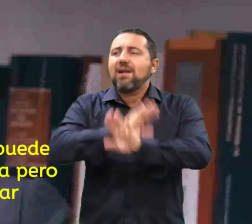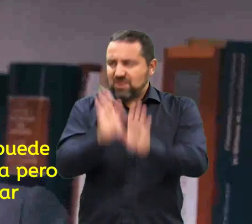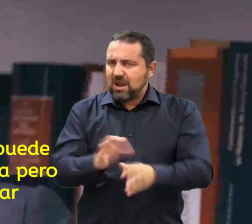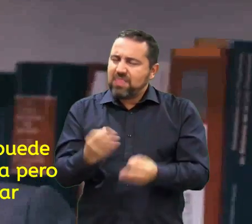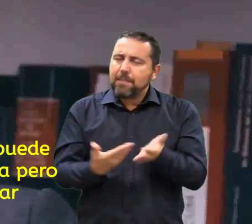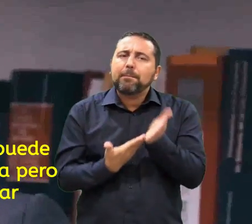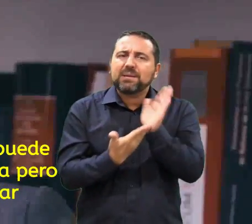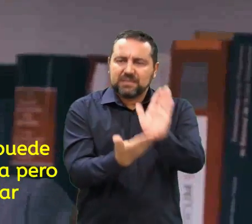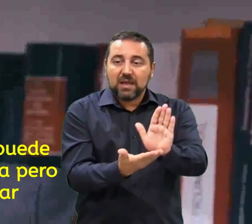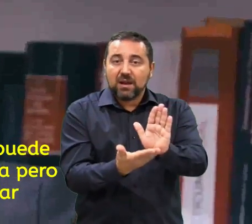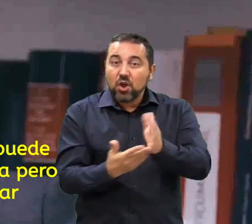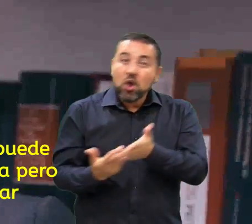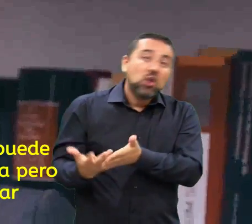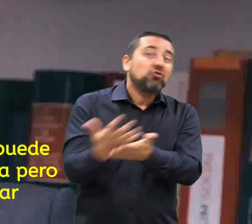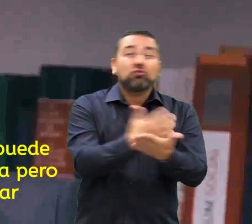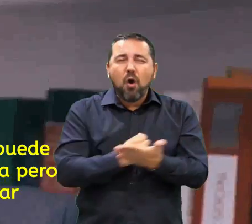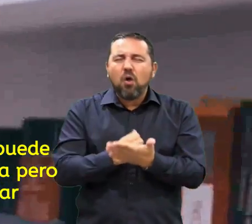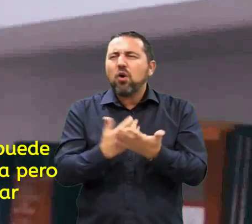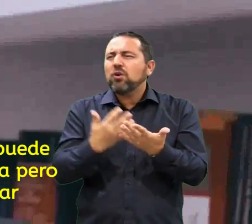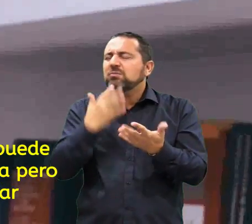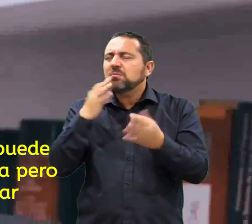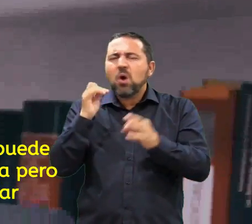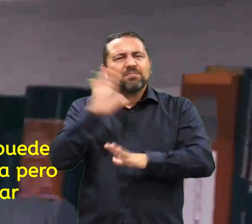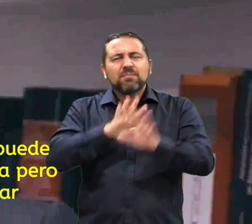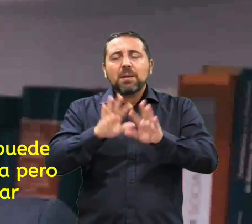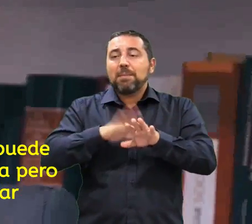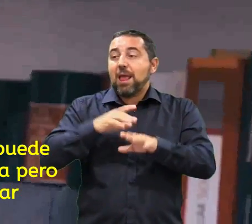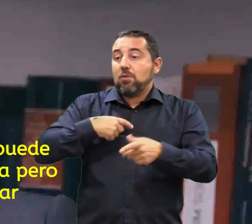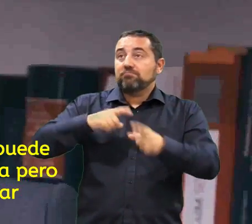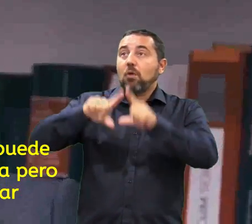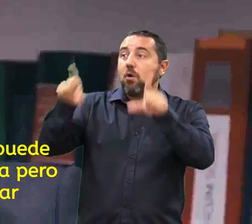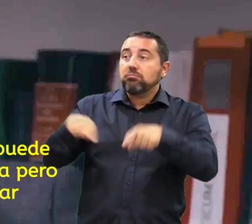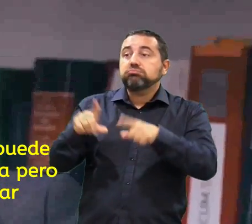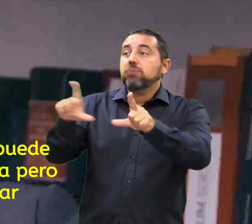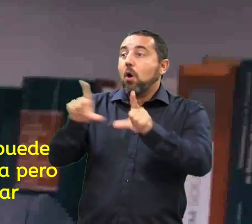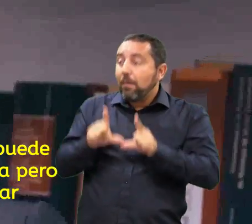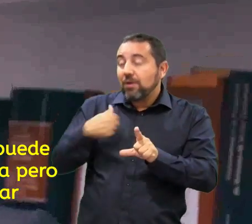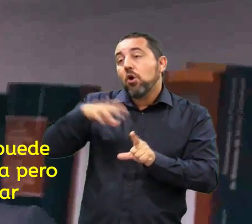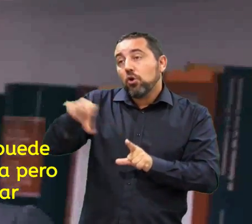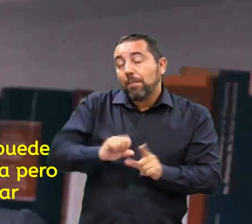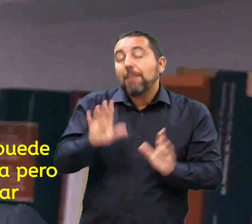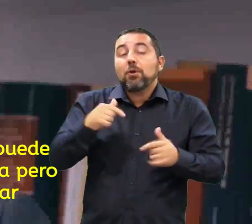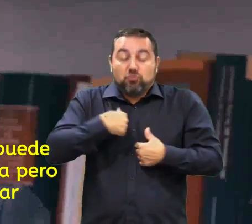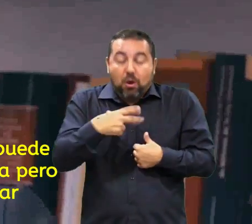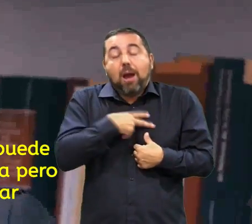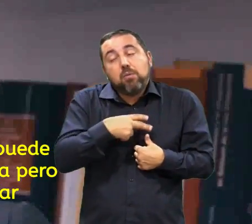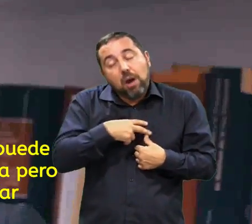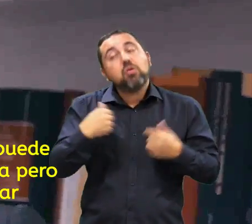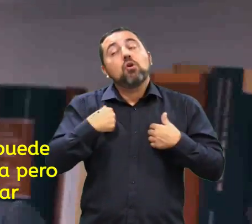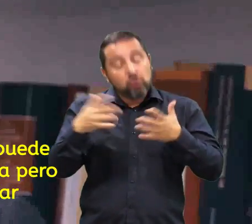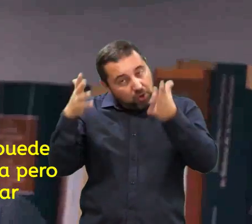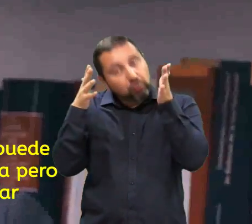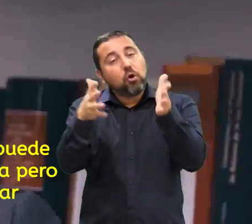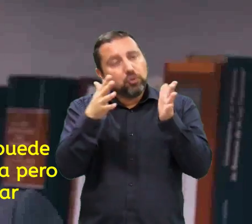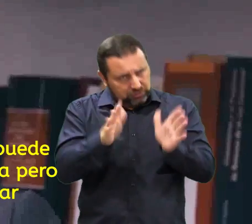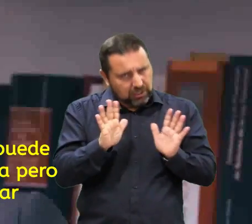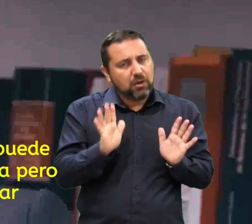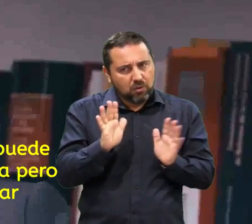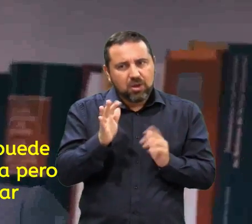hay que presentarlo a liquidar. Todo esto, pues, puede ser un cierto engorro en el momento de comprar la obra, pero yo como abogado, pues, tengo